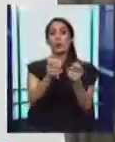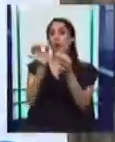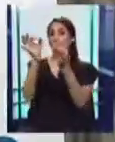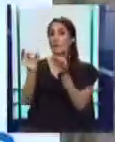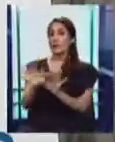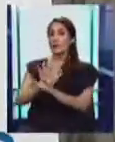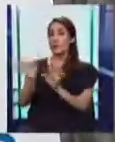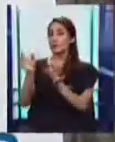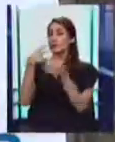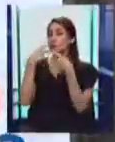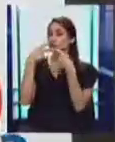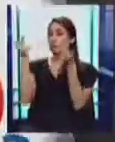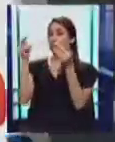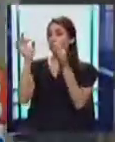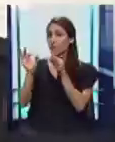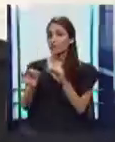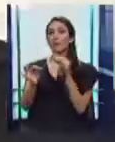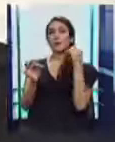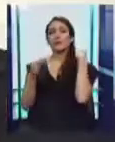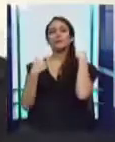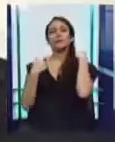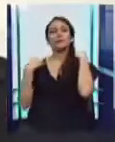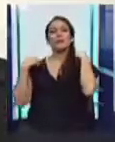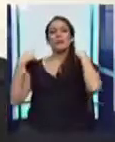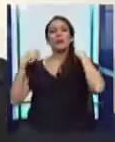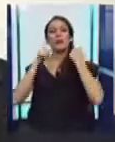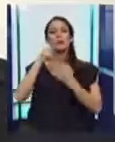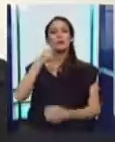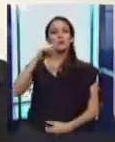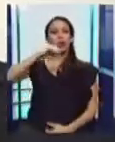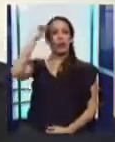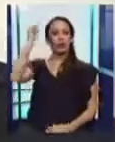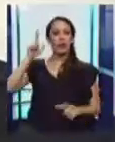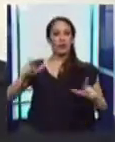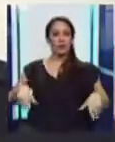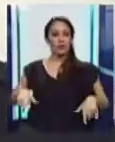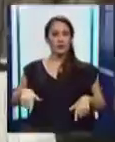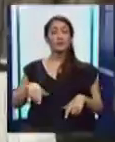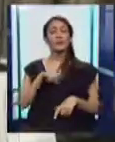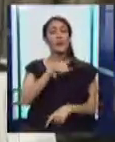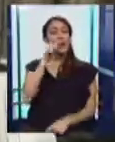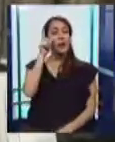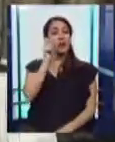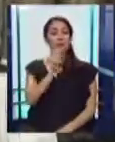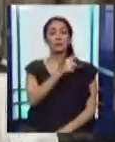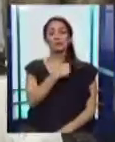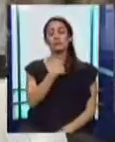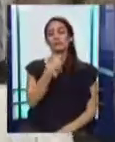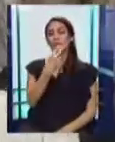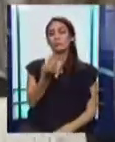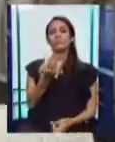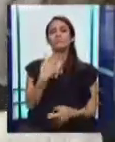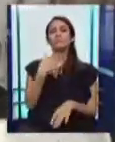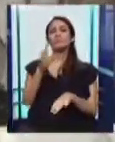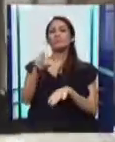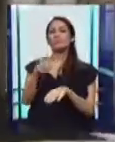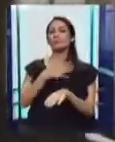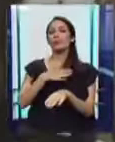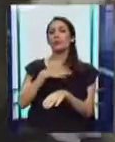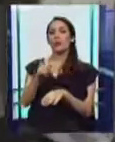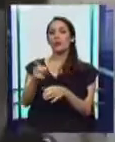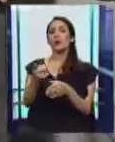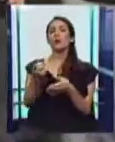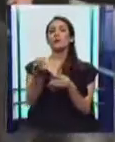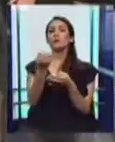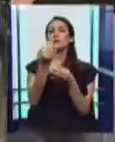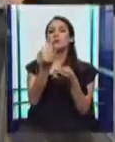los resultados de la segunda vuelta que dieron como ganador a Lenín Moreno. El señor Guillermo Lasso solicitó un nuevo escrutinio